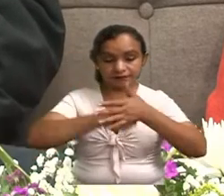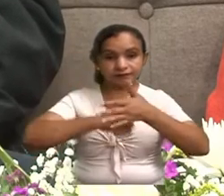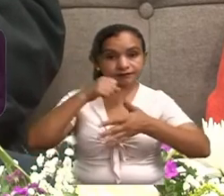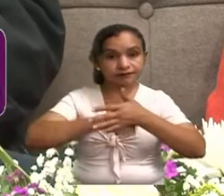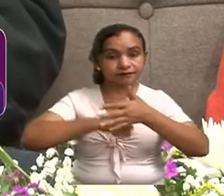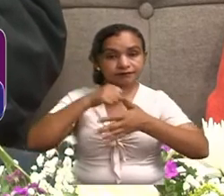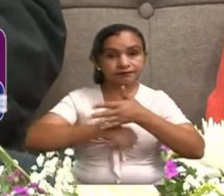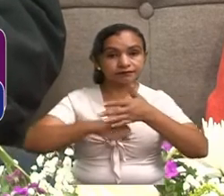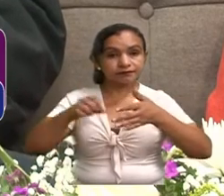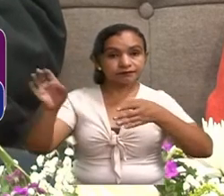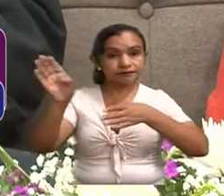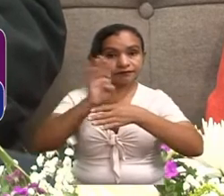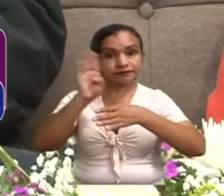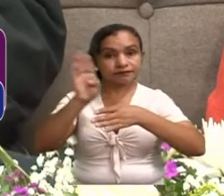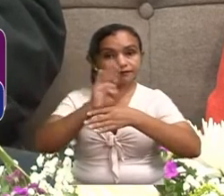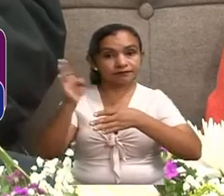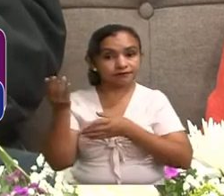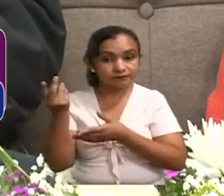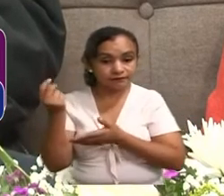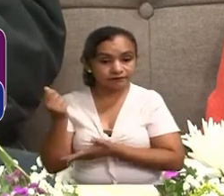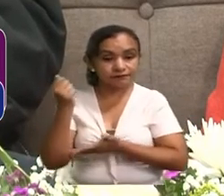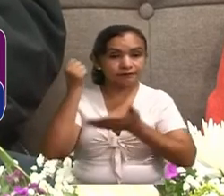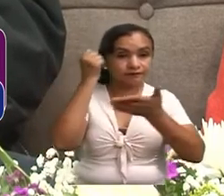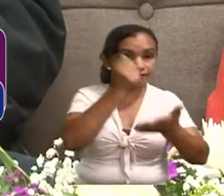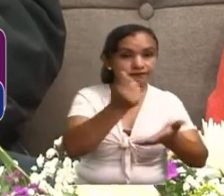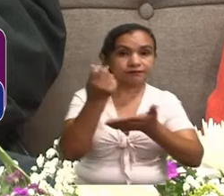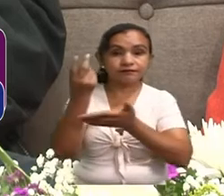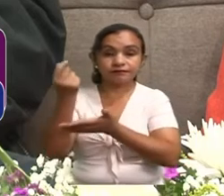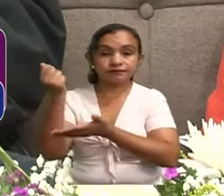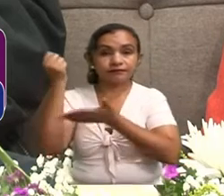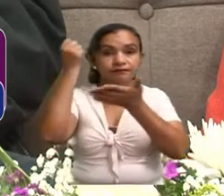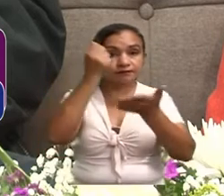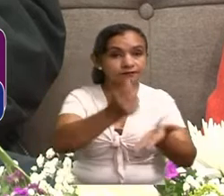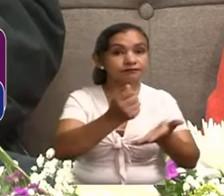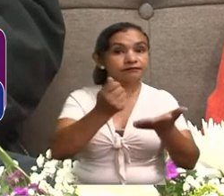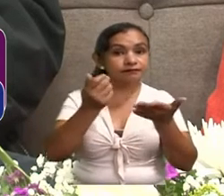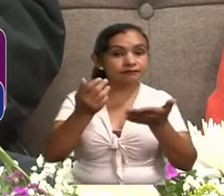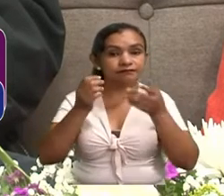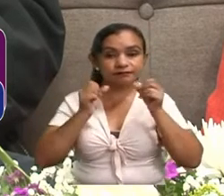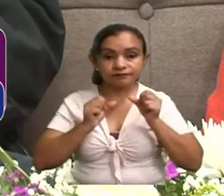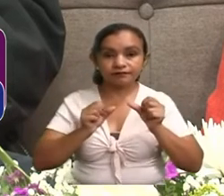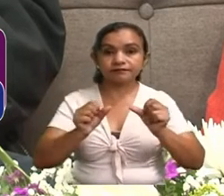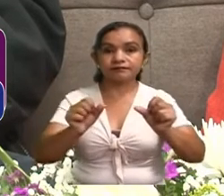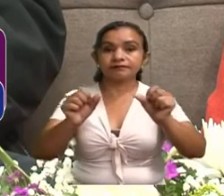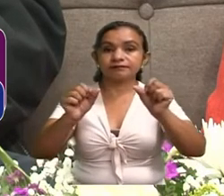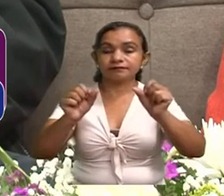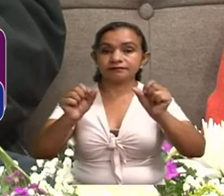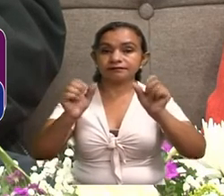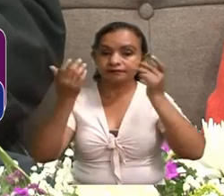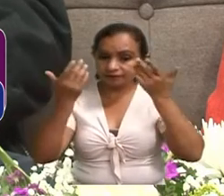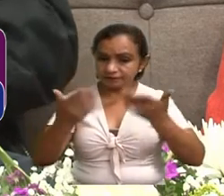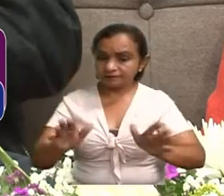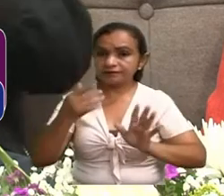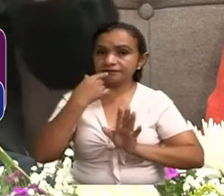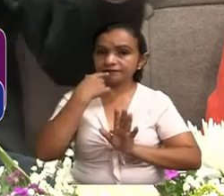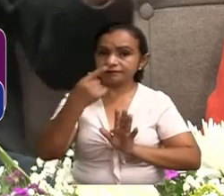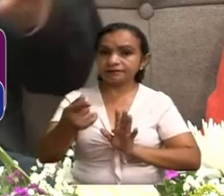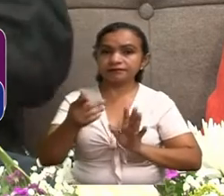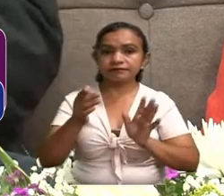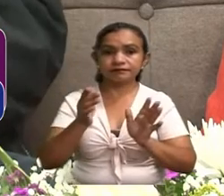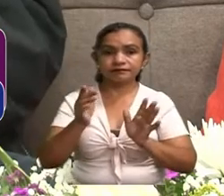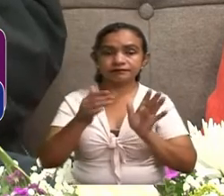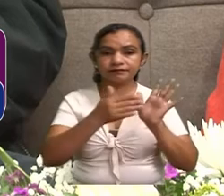que ha hecho el banco, porque el Banco Mundial está haciendo inversiones y va a seguir continuando porque así nos lo han dicho. Es decir, nosotros tenemos